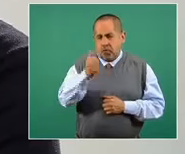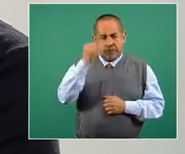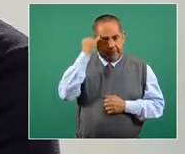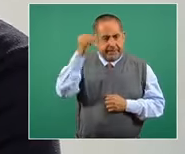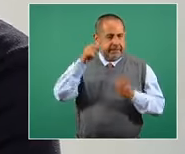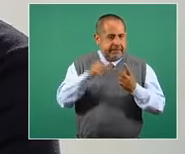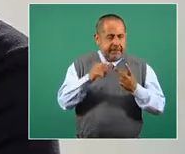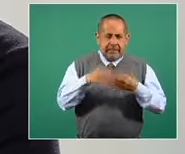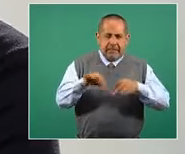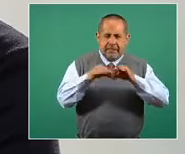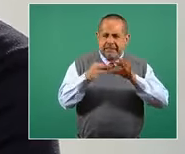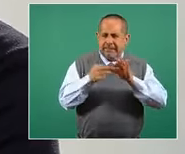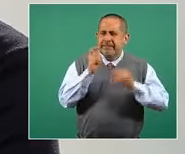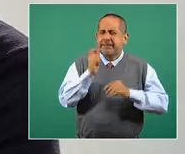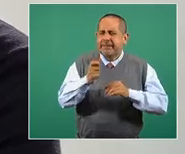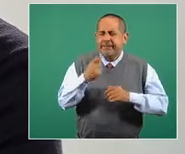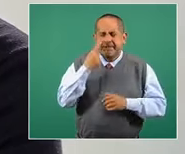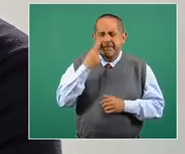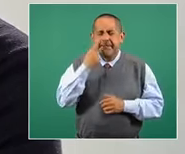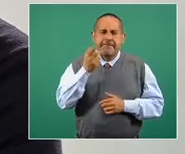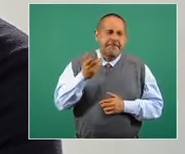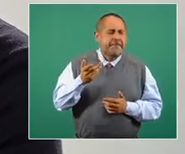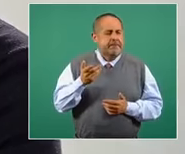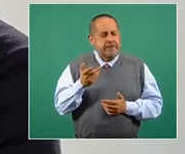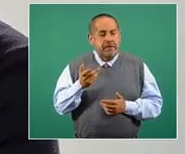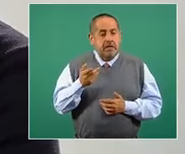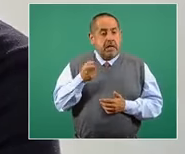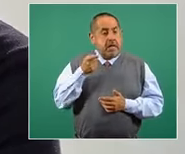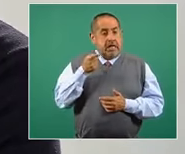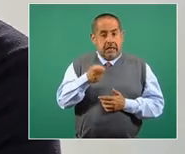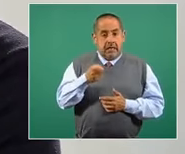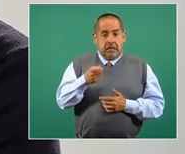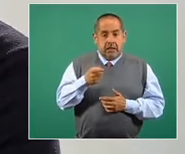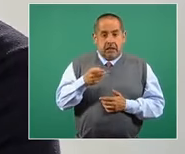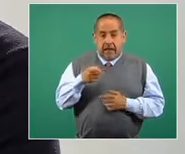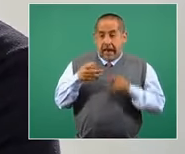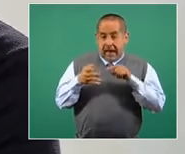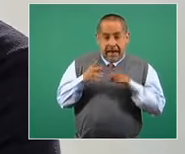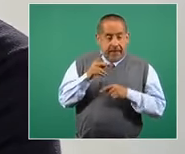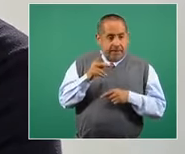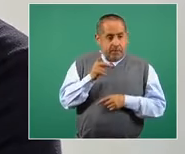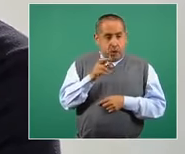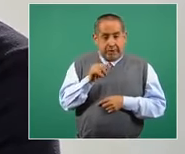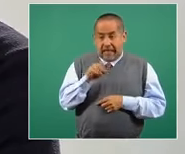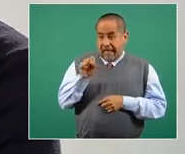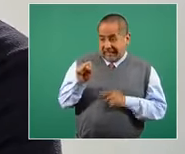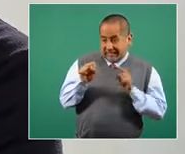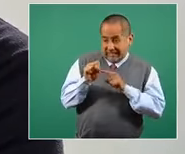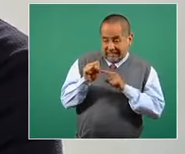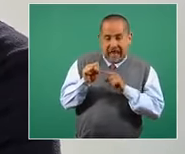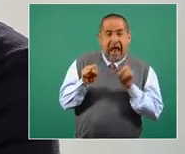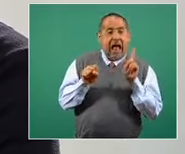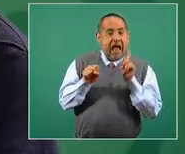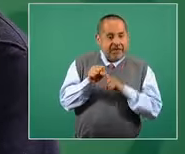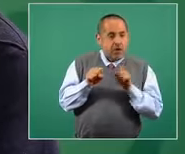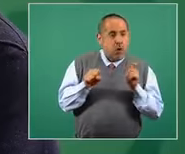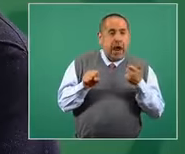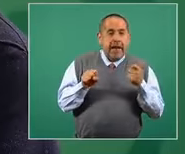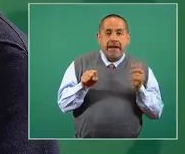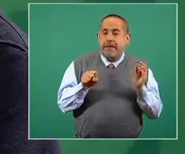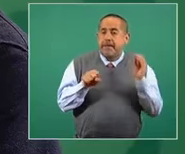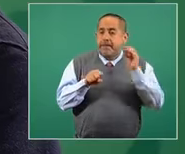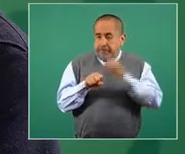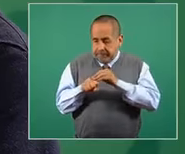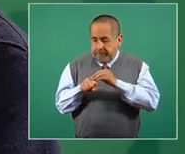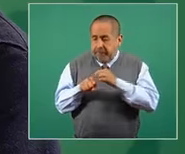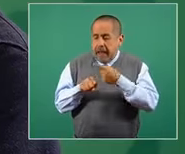el cual es relevante es precisamente porque es donde se monta la respuesta inmunológica, tanto la respuesta natural como